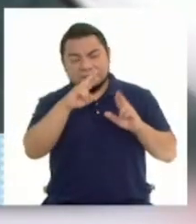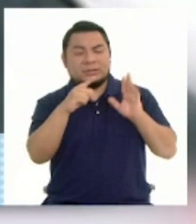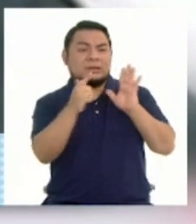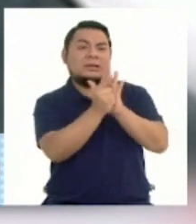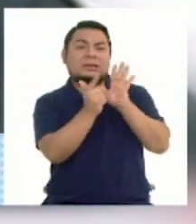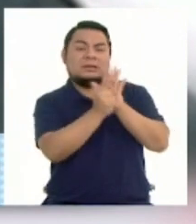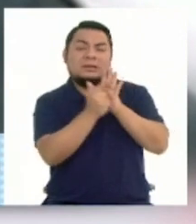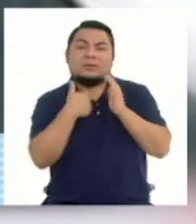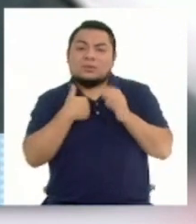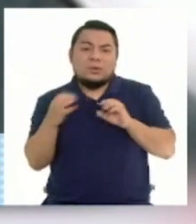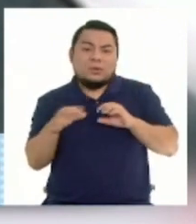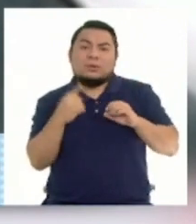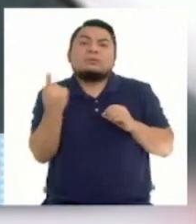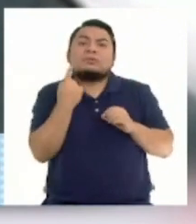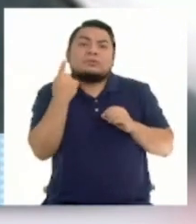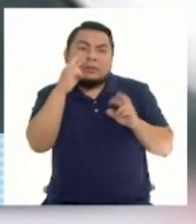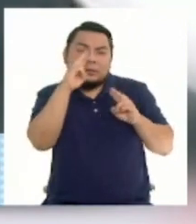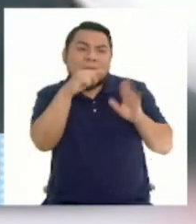y